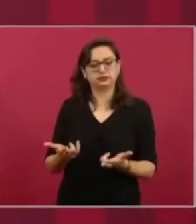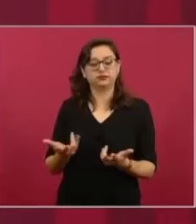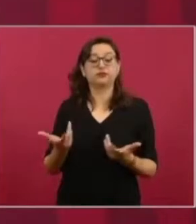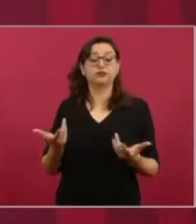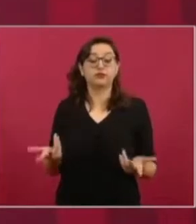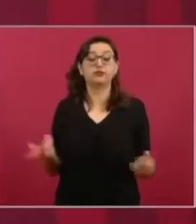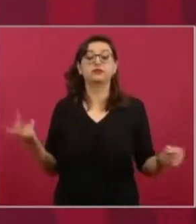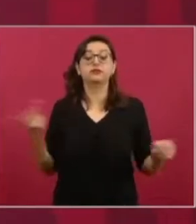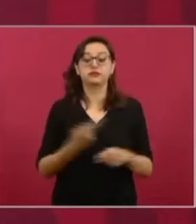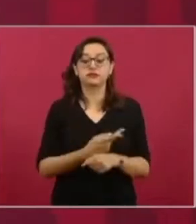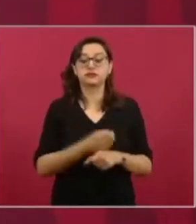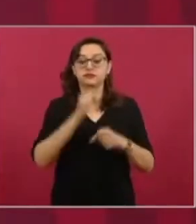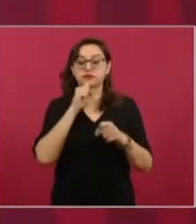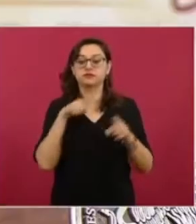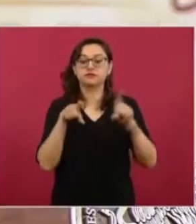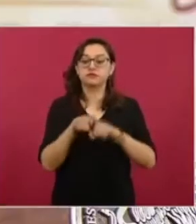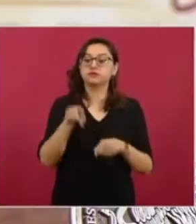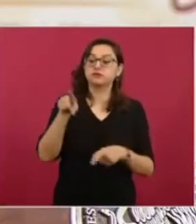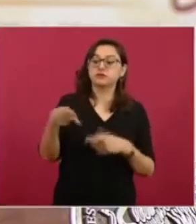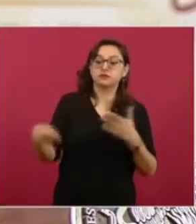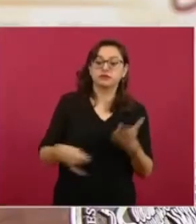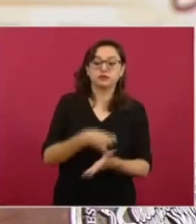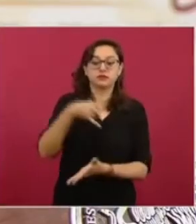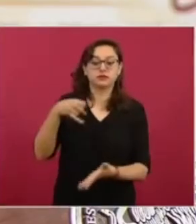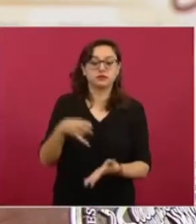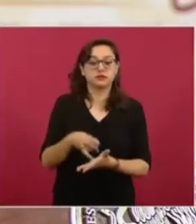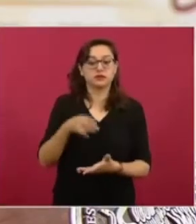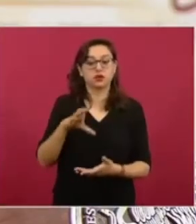que la isla de Cozumel